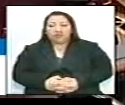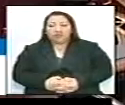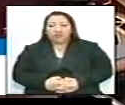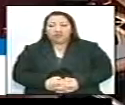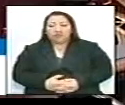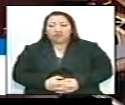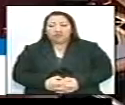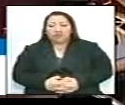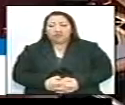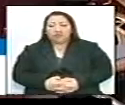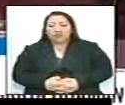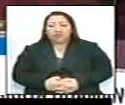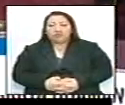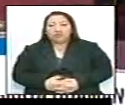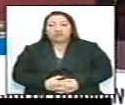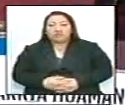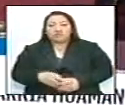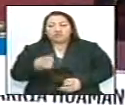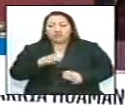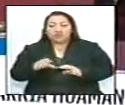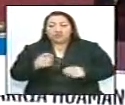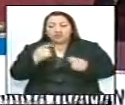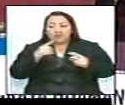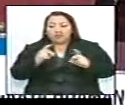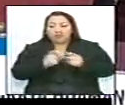hacer ver al congresista